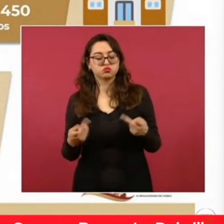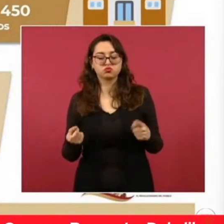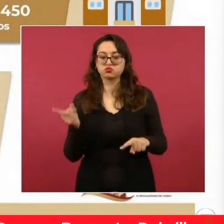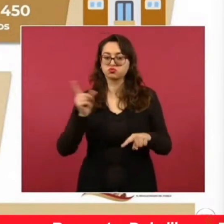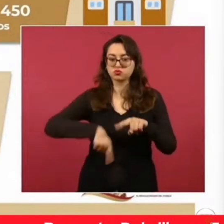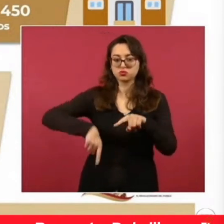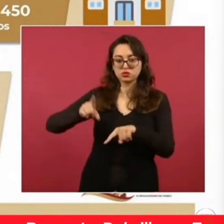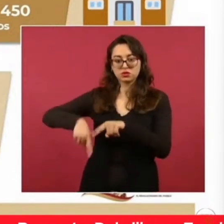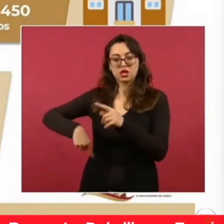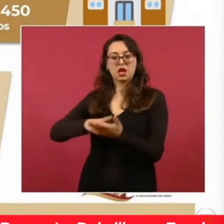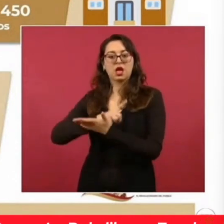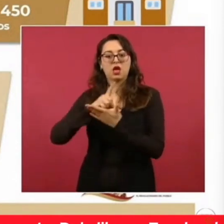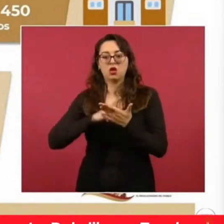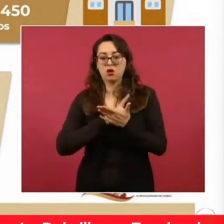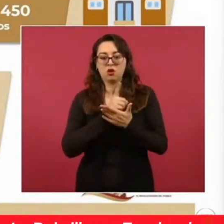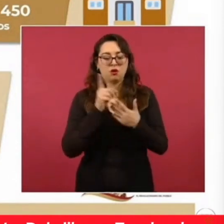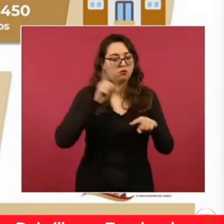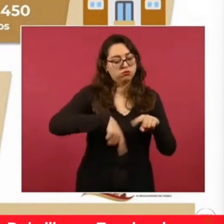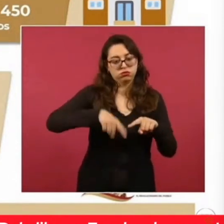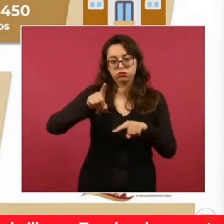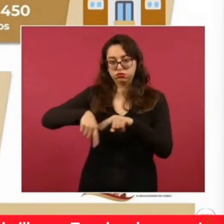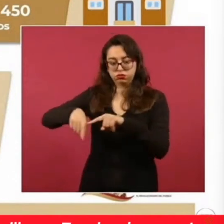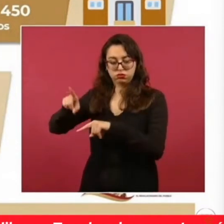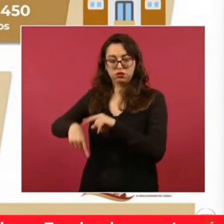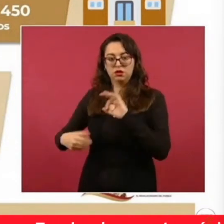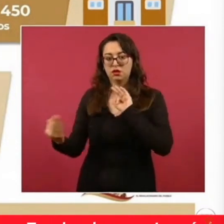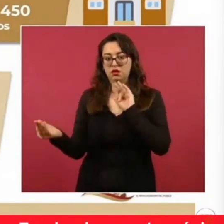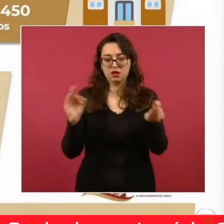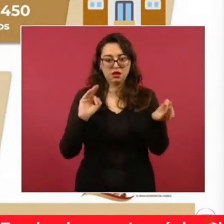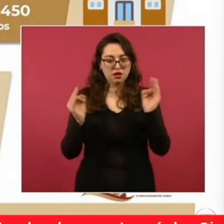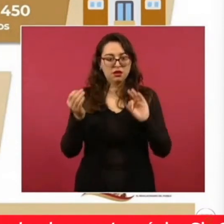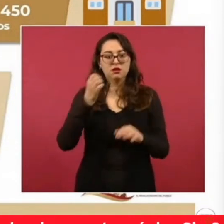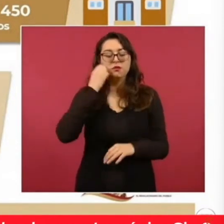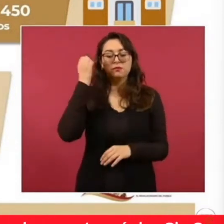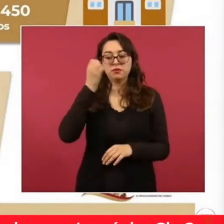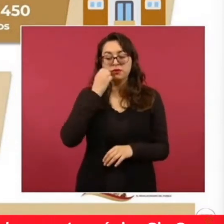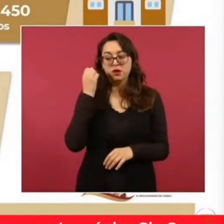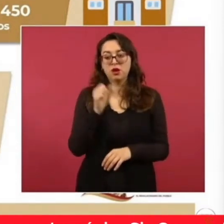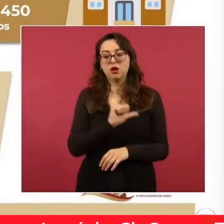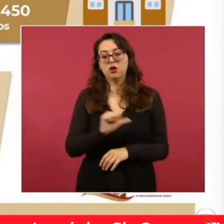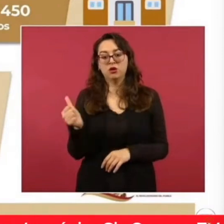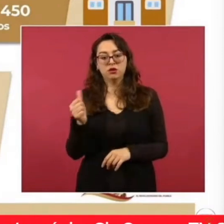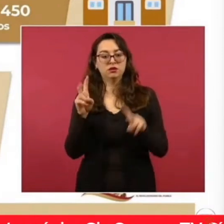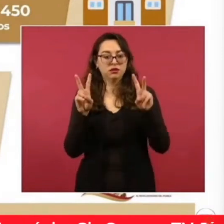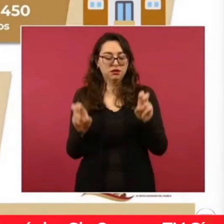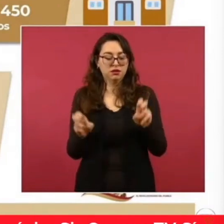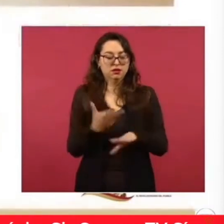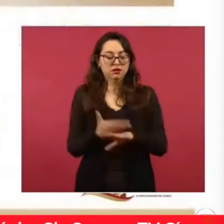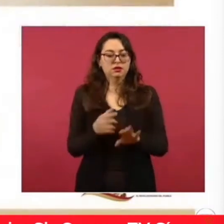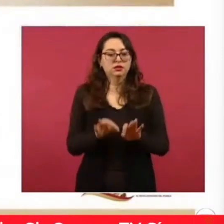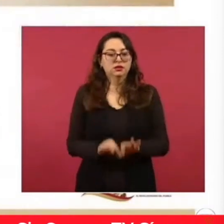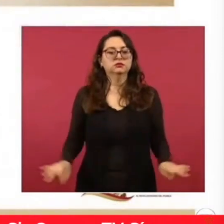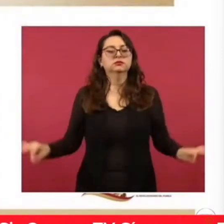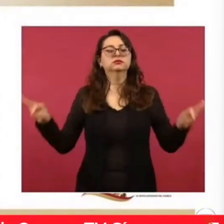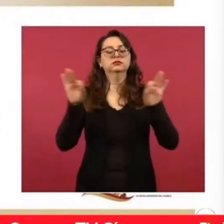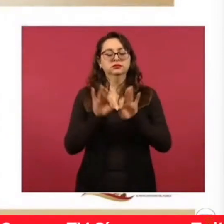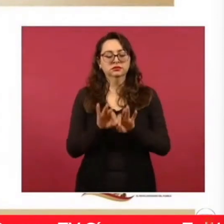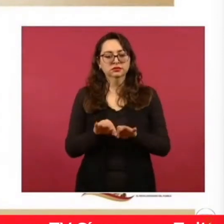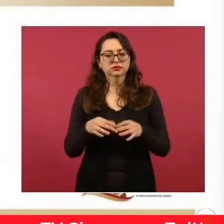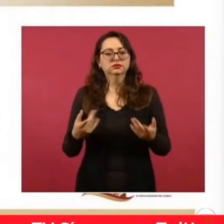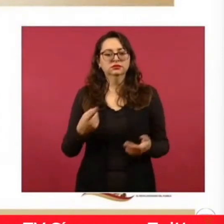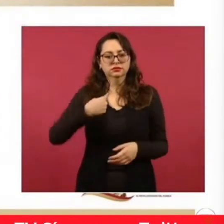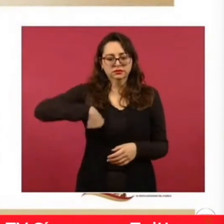venta de droga en las inmediaciones de las escuelas muy importante continuamos todo